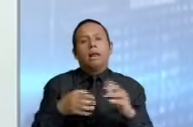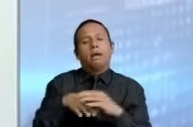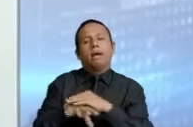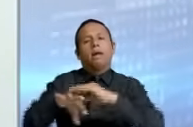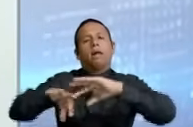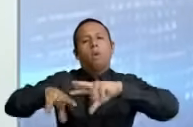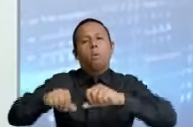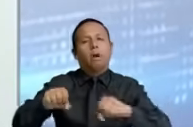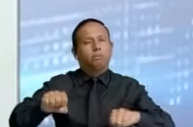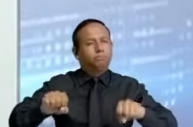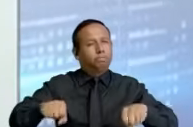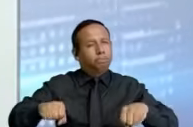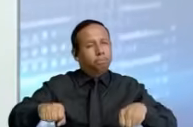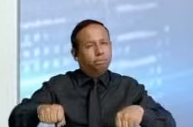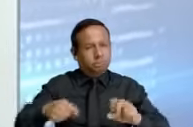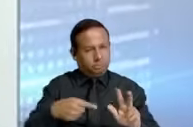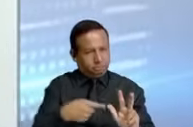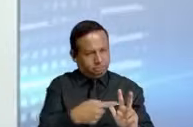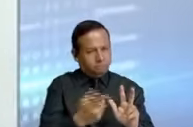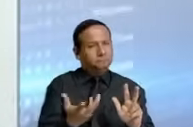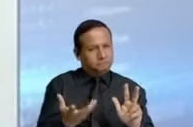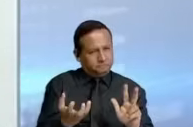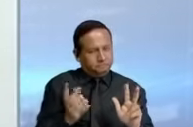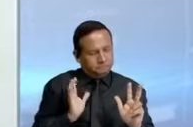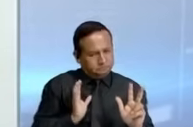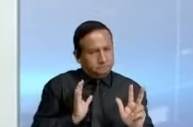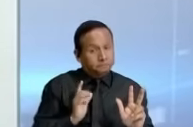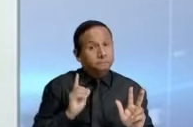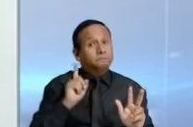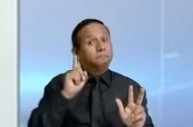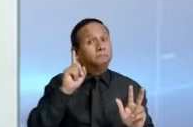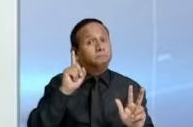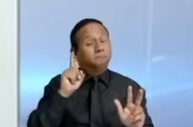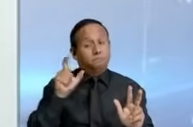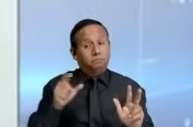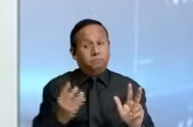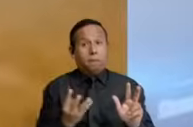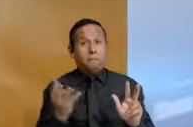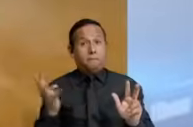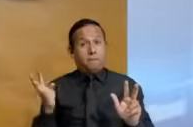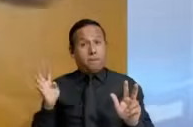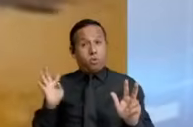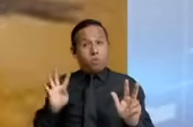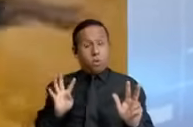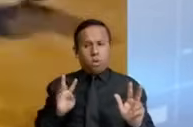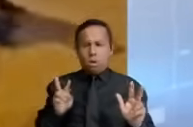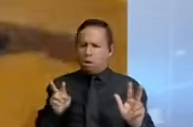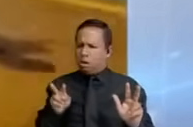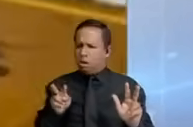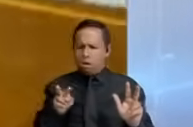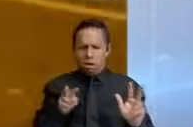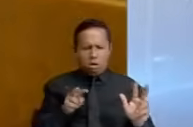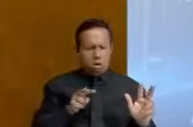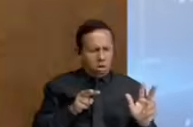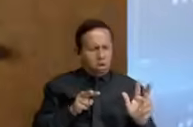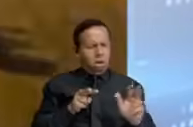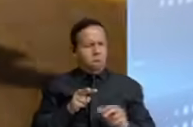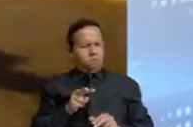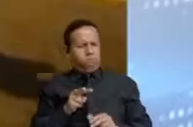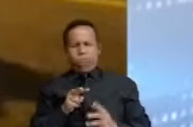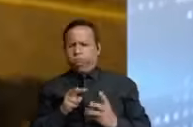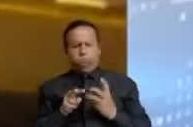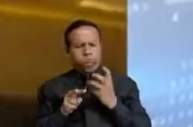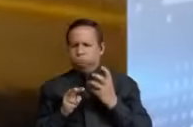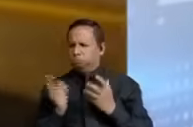una motocicleta y que los moradores observando estas circunstancias ha